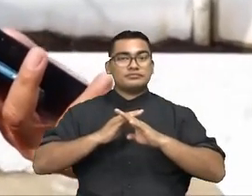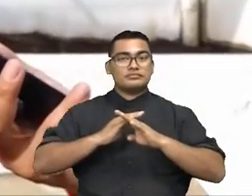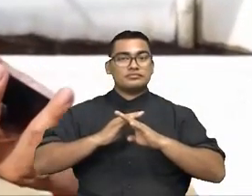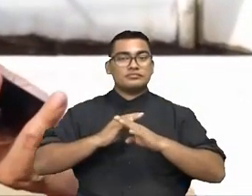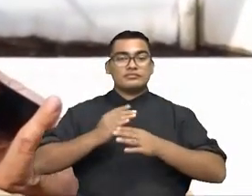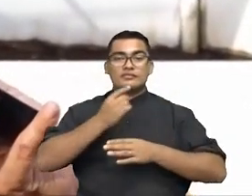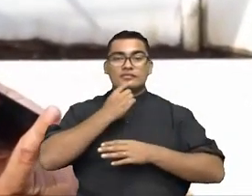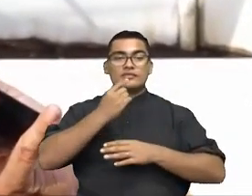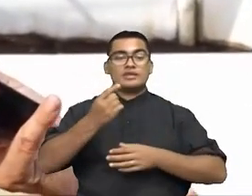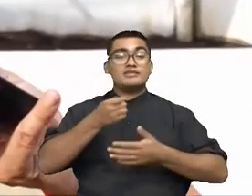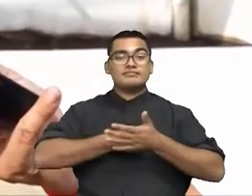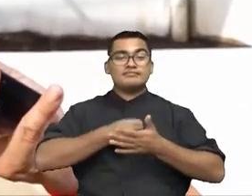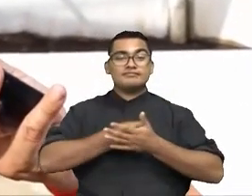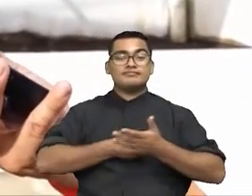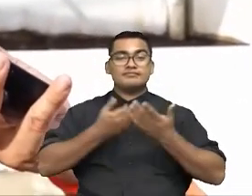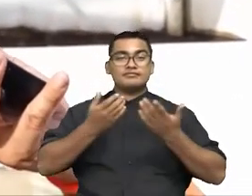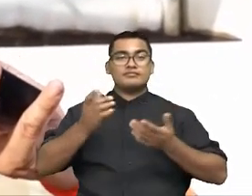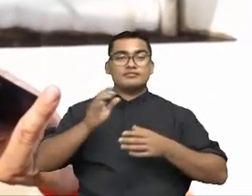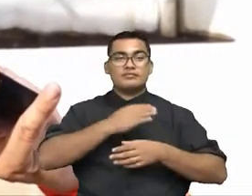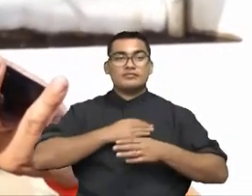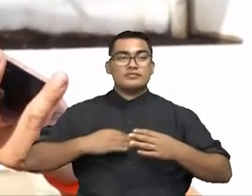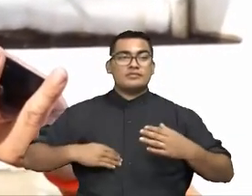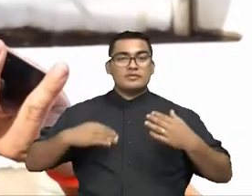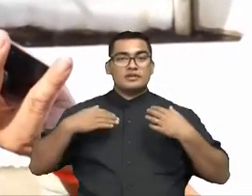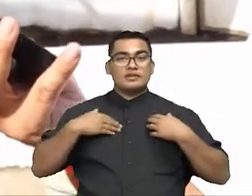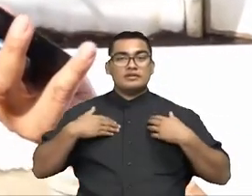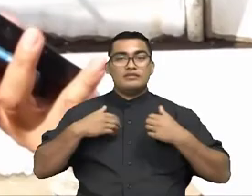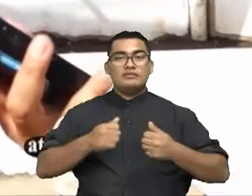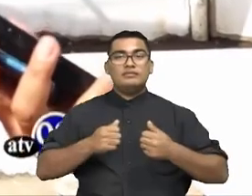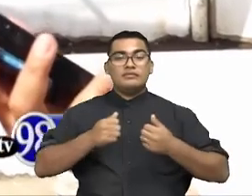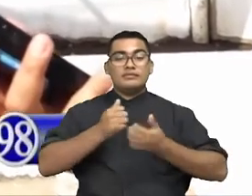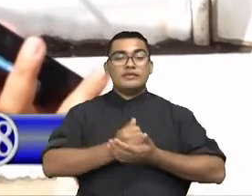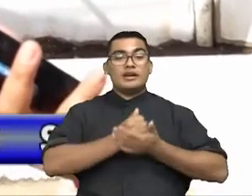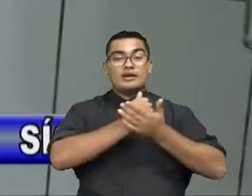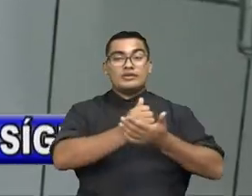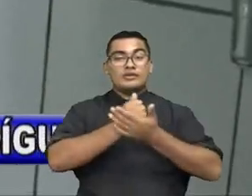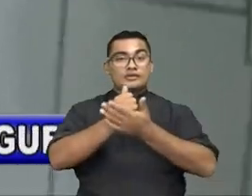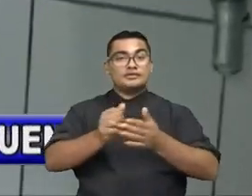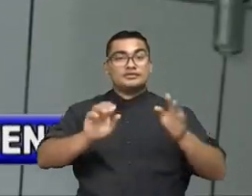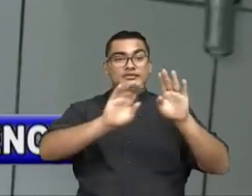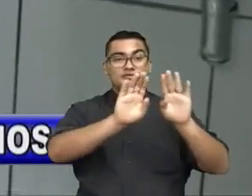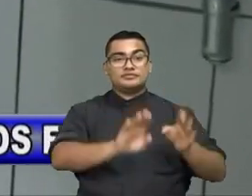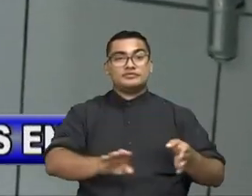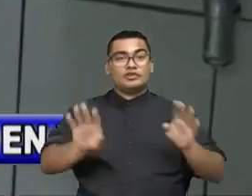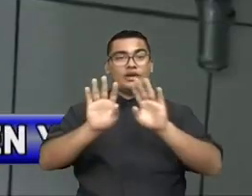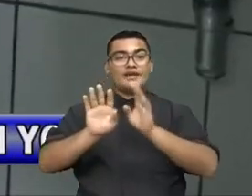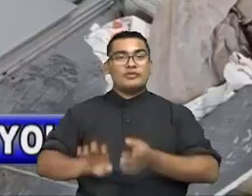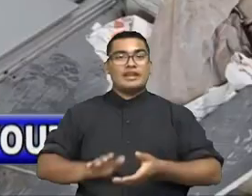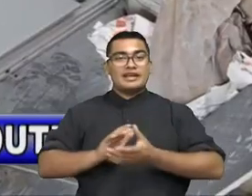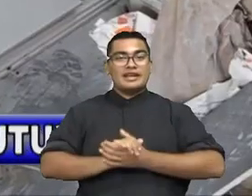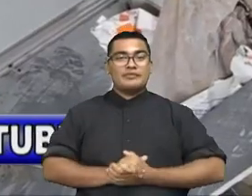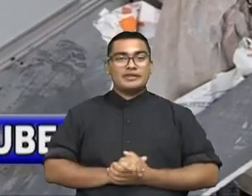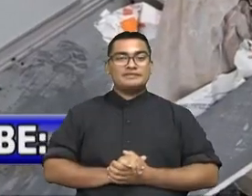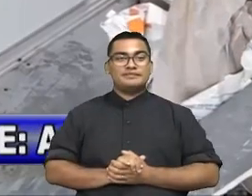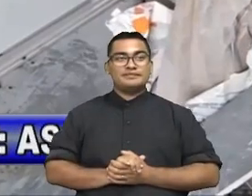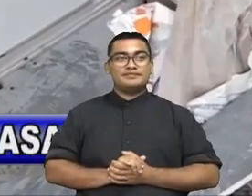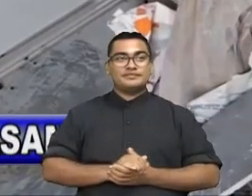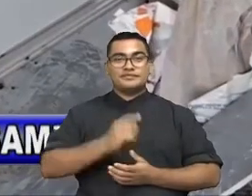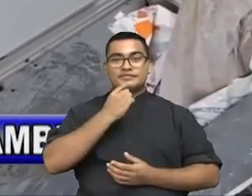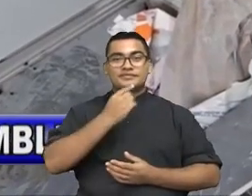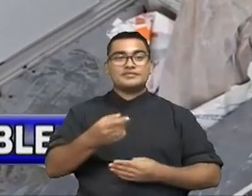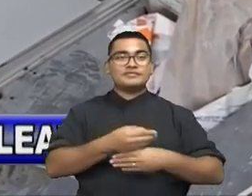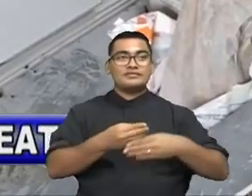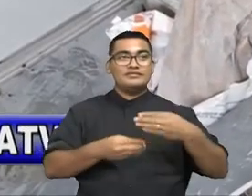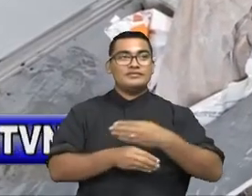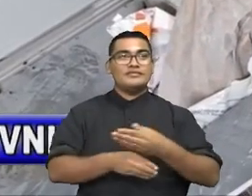esa gran lucha permanente que tiene el Ministerio de Salud a favor de nuestras mujeres. El proyecto de rehabilitación del Centro de Salud